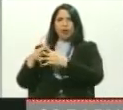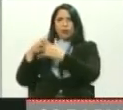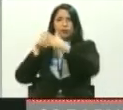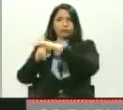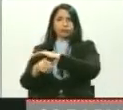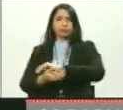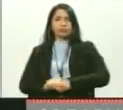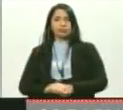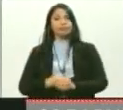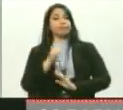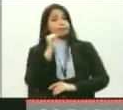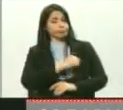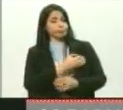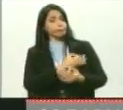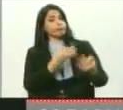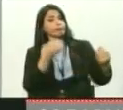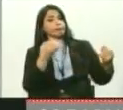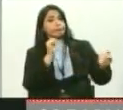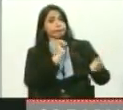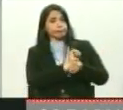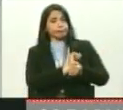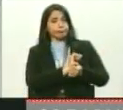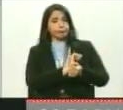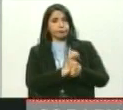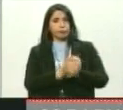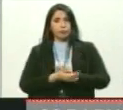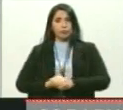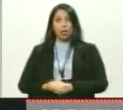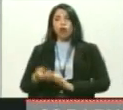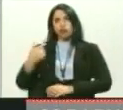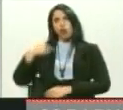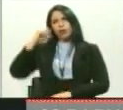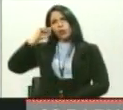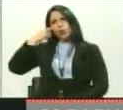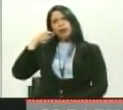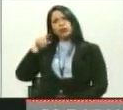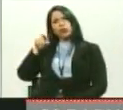sí, correcto, detenido. Yo recuerdo, como dice Estudios Dado,